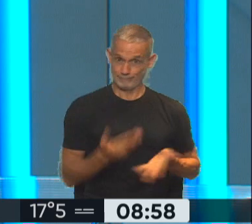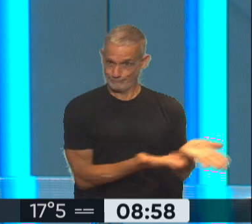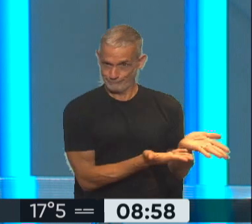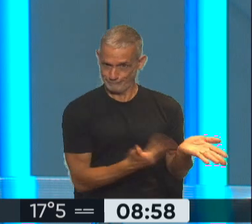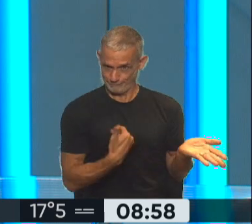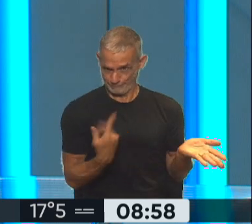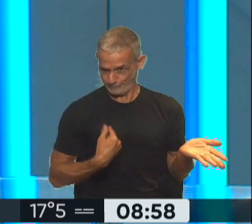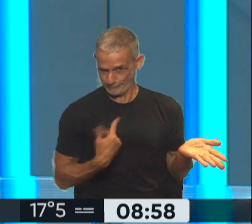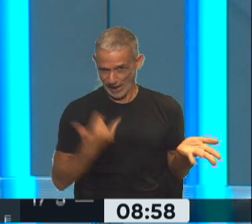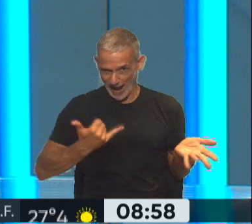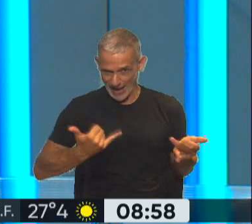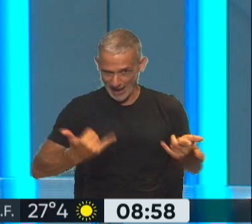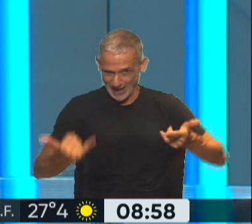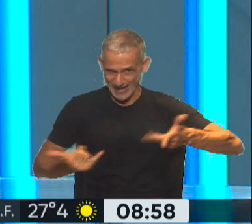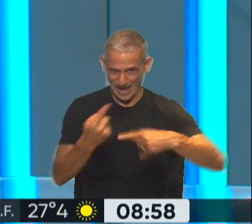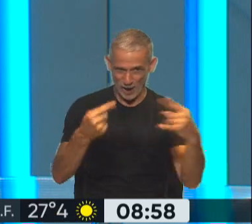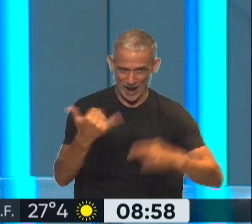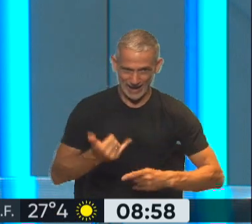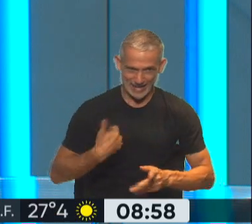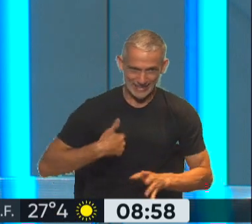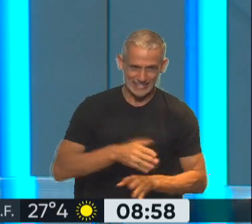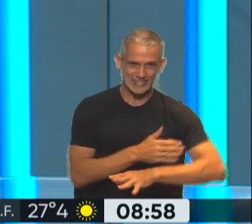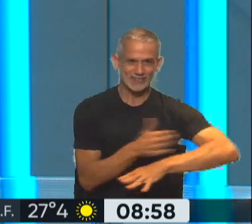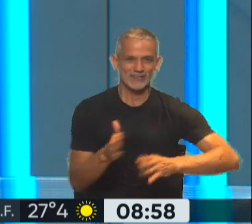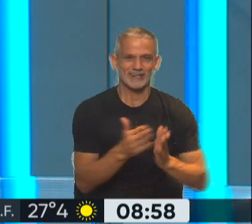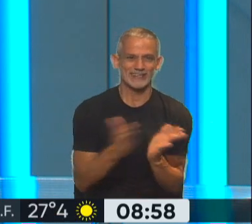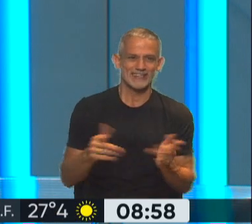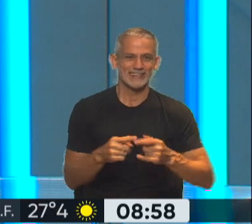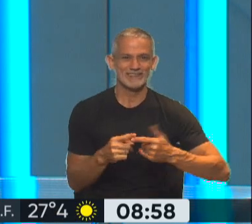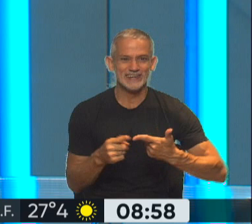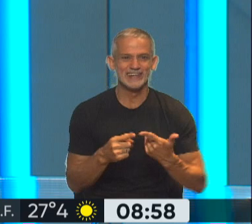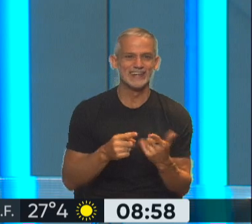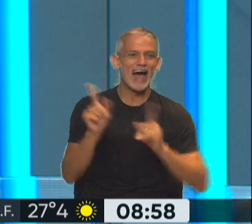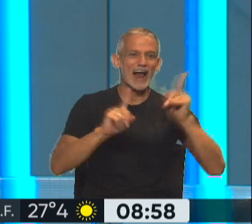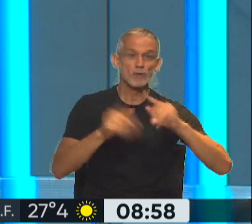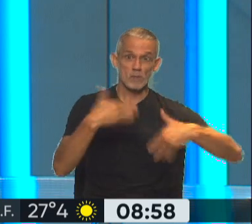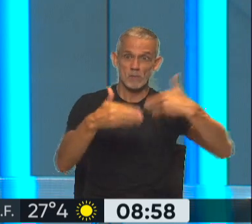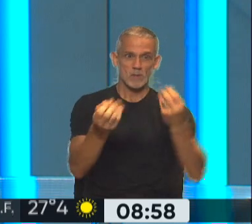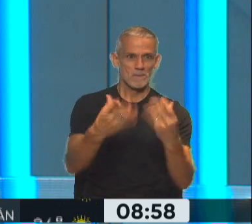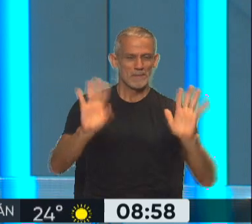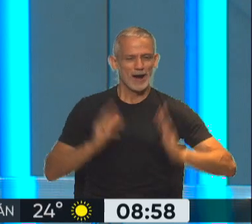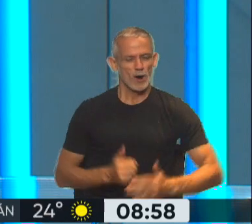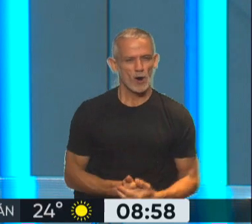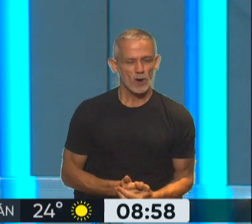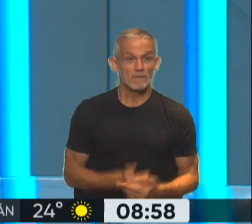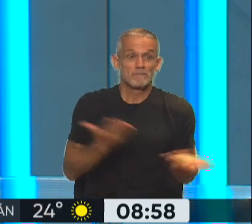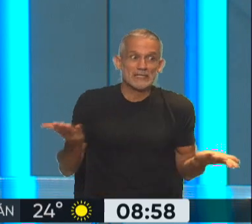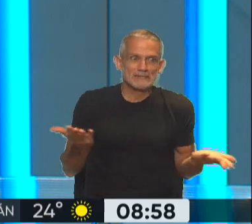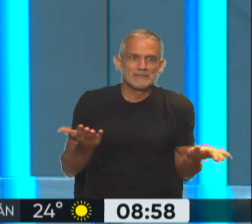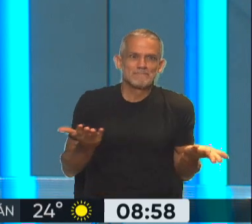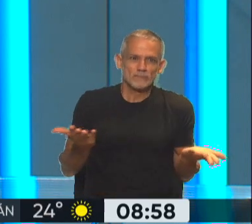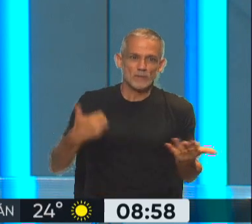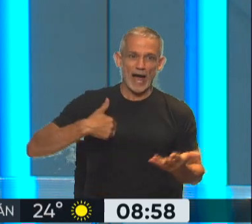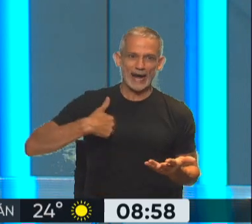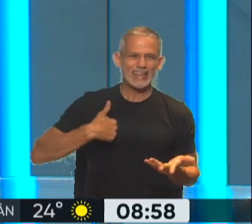de los recursos estratégicos que tiene la Argentina algunos más desarrollados que otros no es cierto o con otros desafíos no